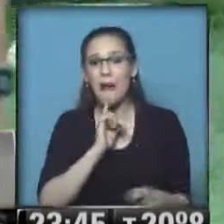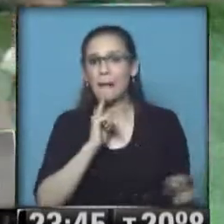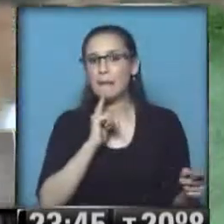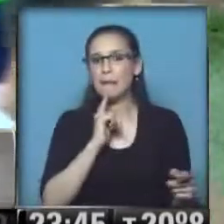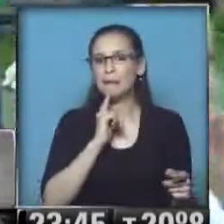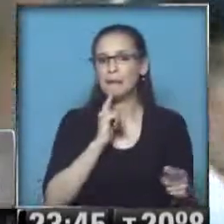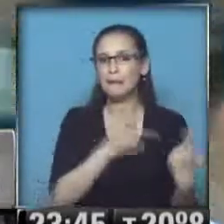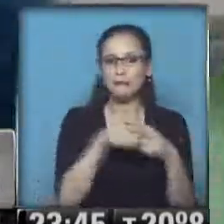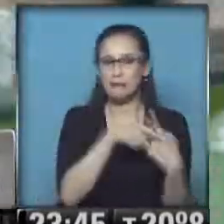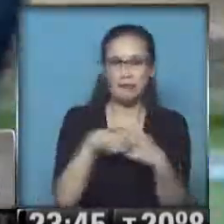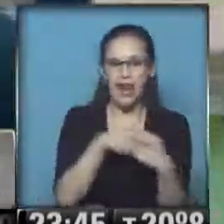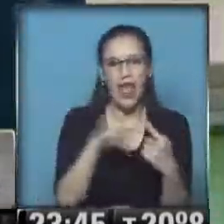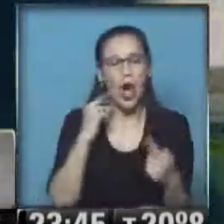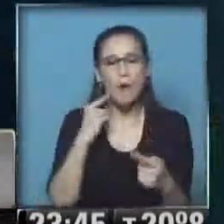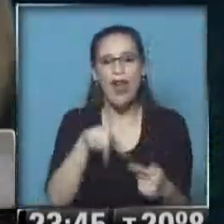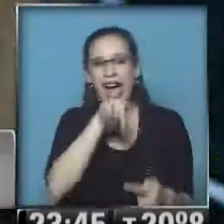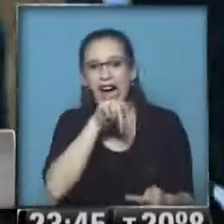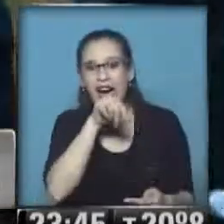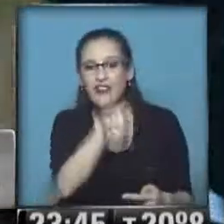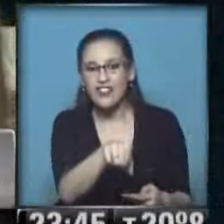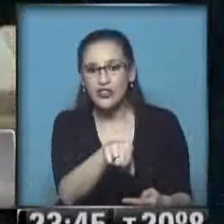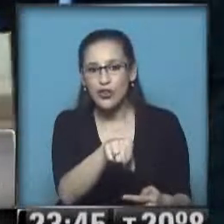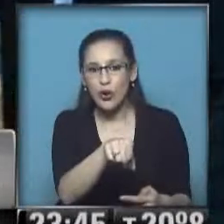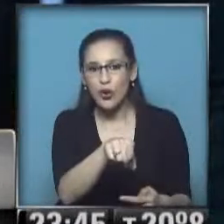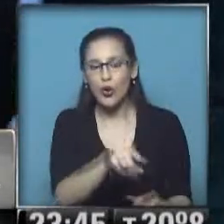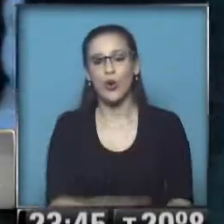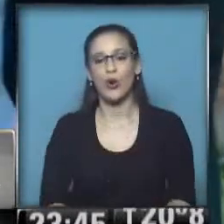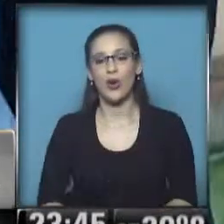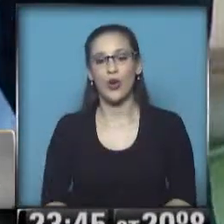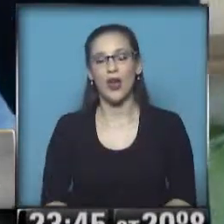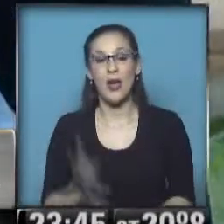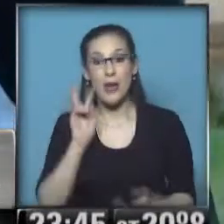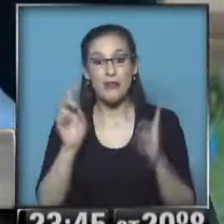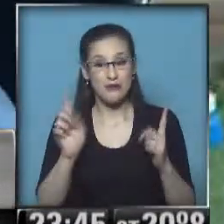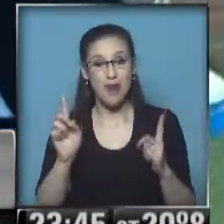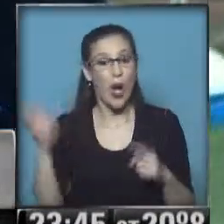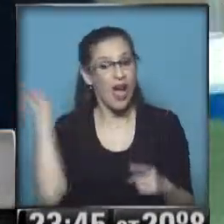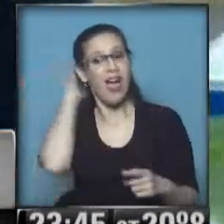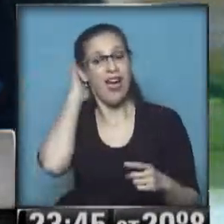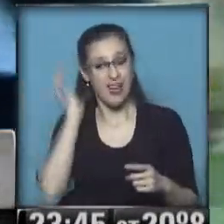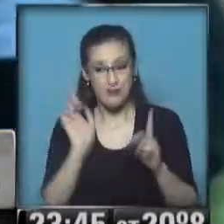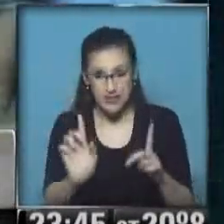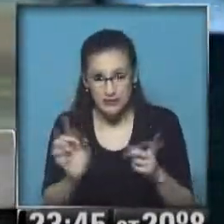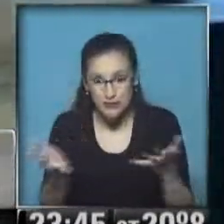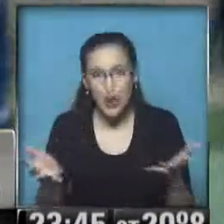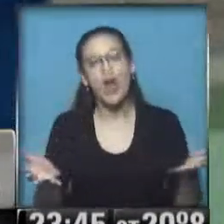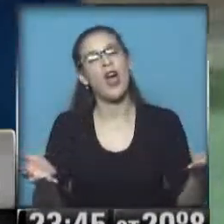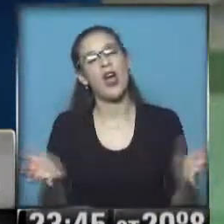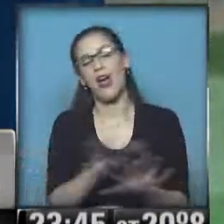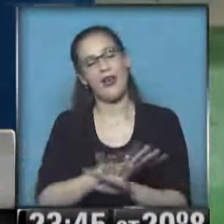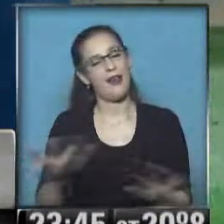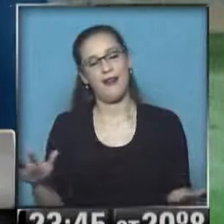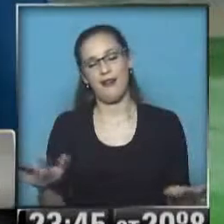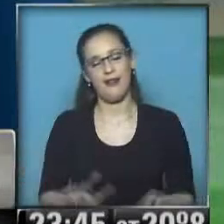Fernández Borbalán, y por supuesto con el cuarto árbitro. ¿Vieron la palmadita? Bueno, eso era lo que le faltaba. El Mono Burgos que trataba